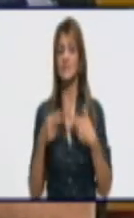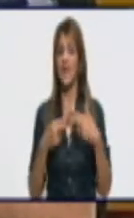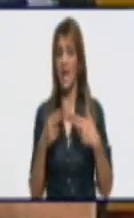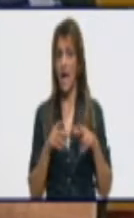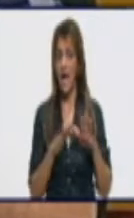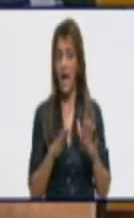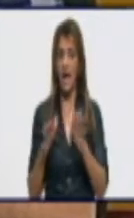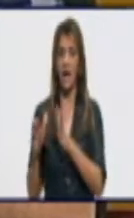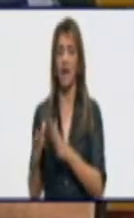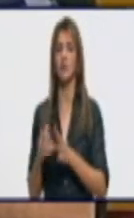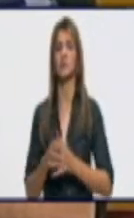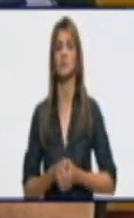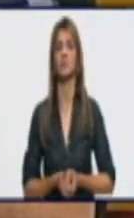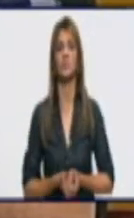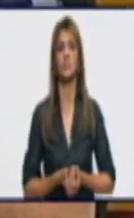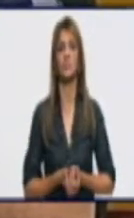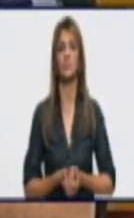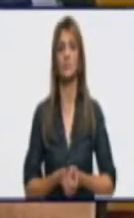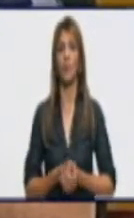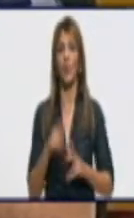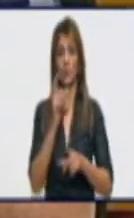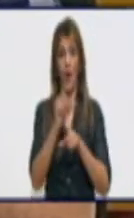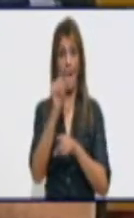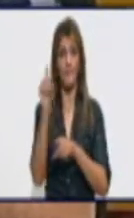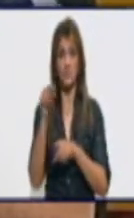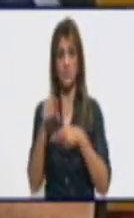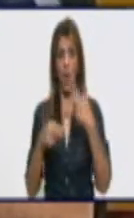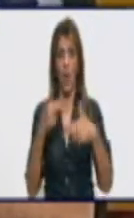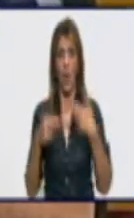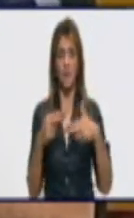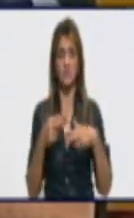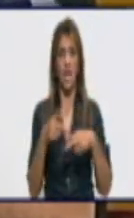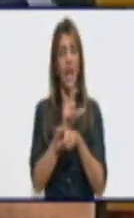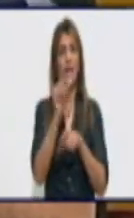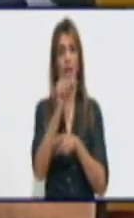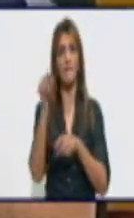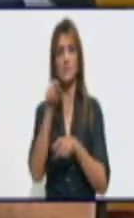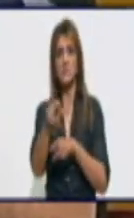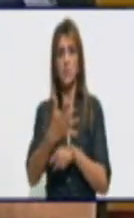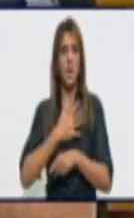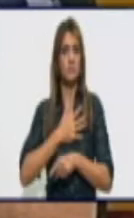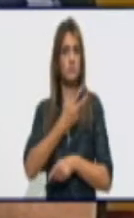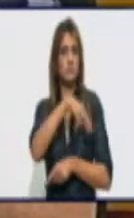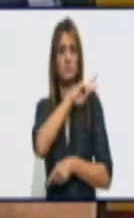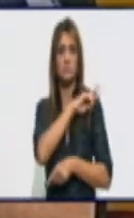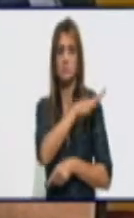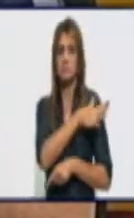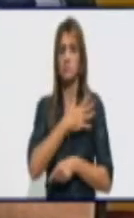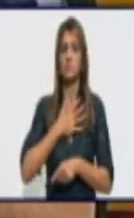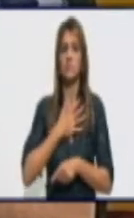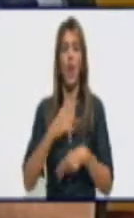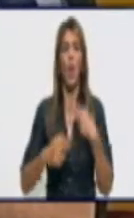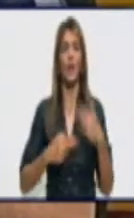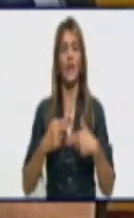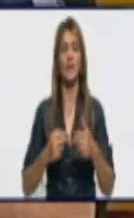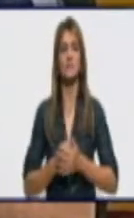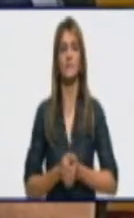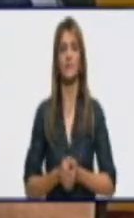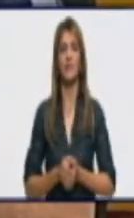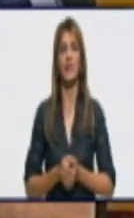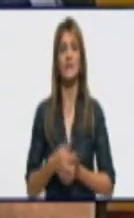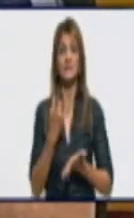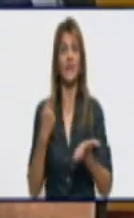mis tres combinados o a una de las losas de la agricultura. El campesino es dueño de lo que lleva. Se le va a cobrar el servicio de sacrificio